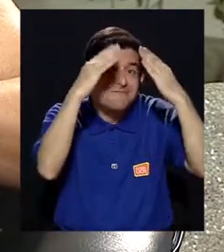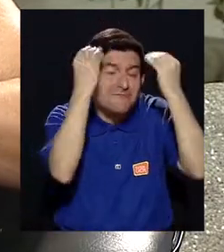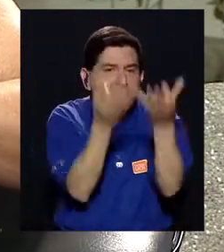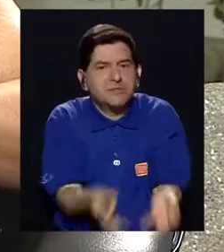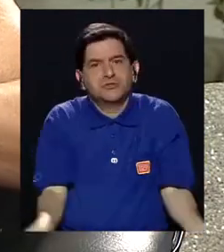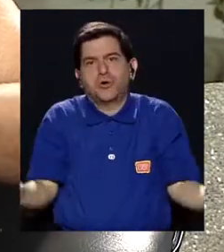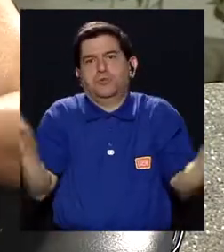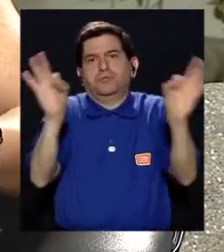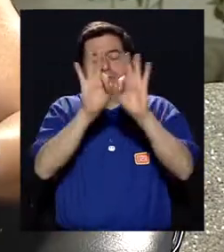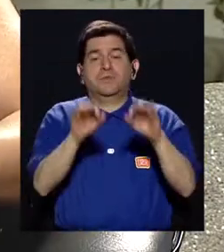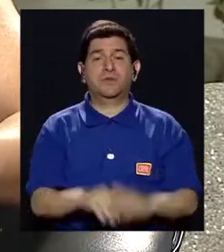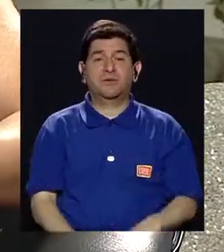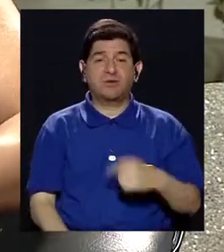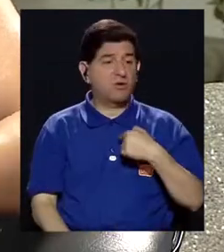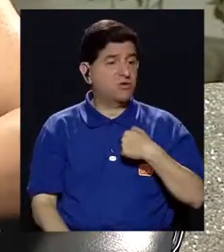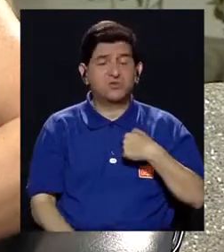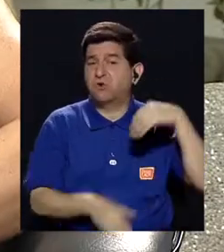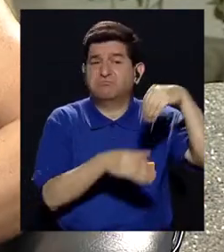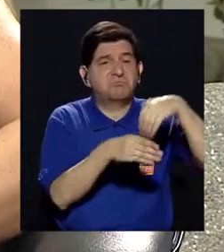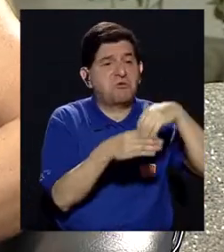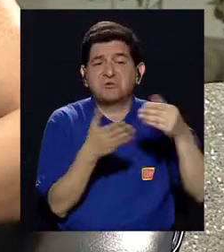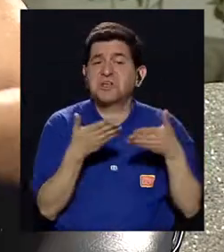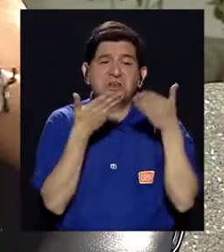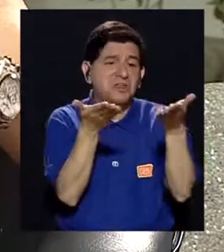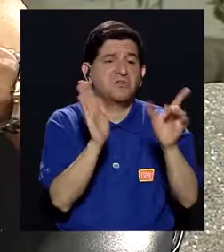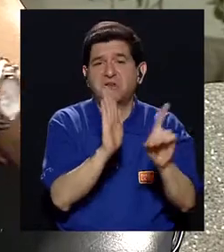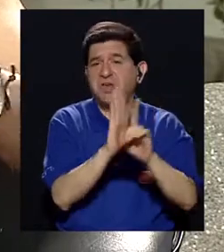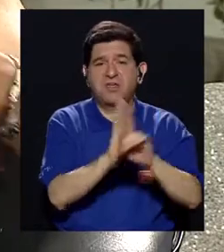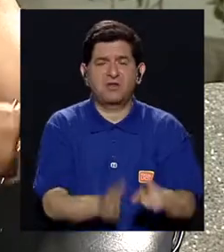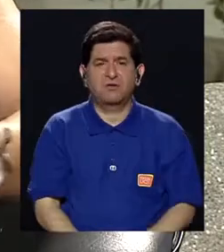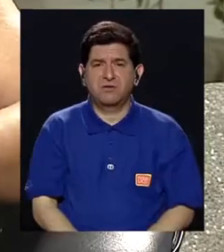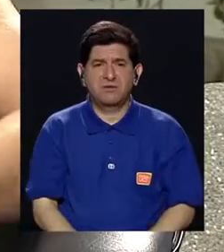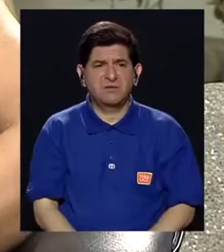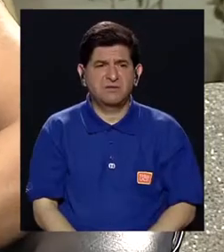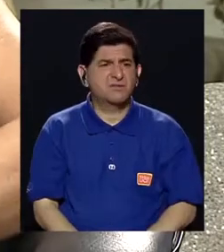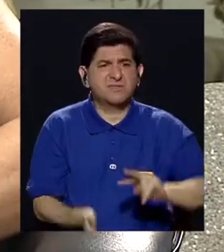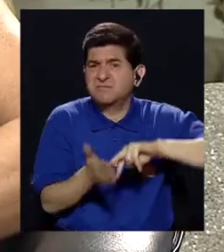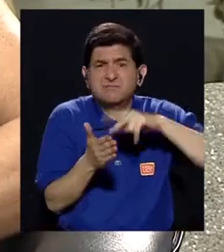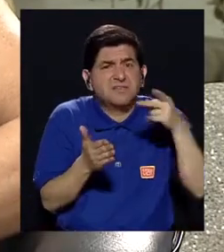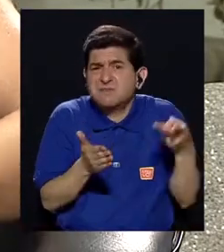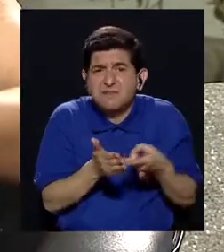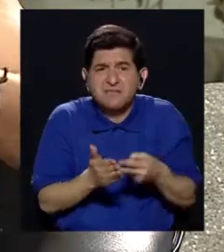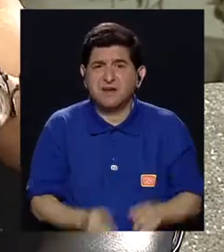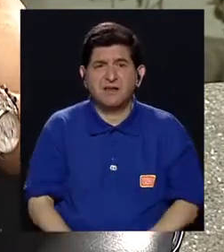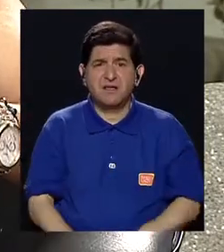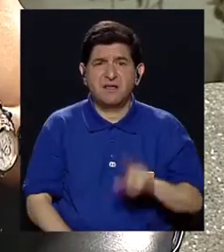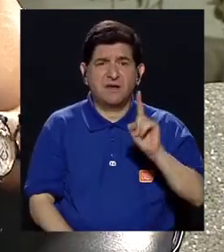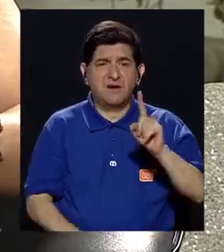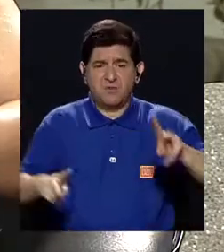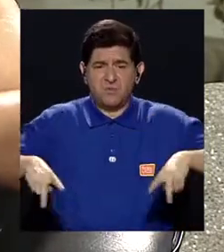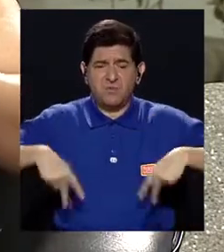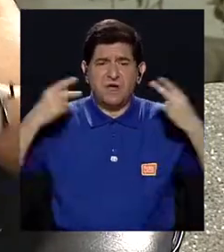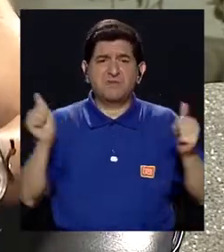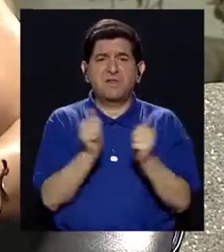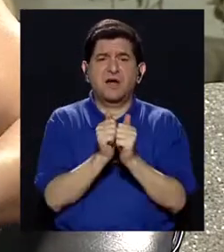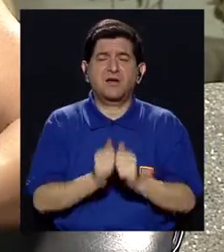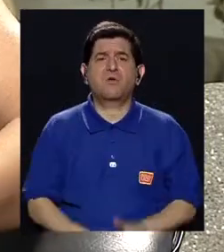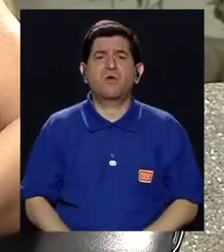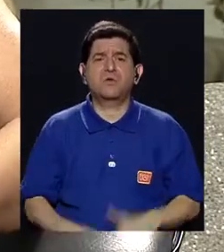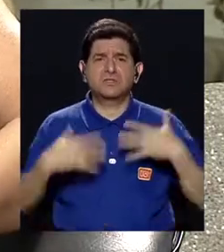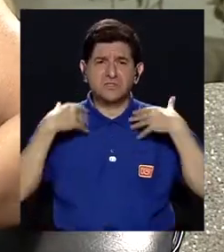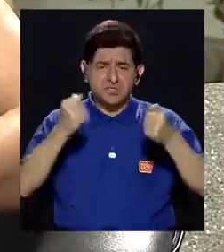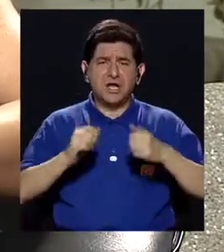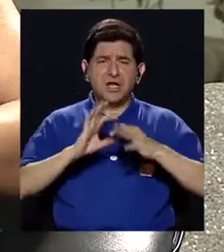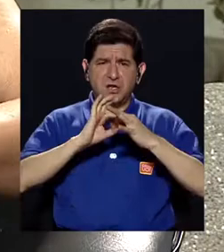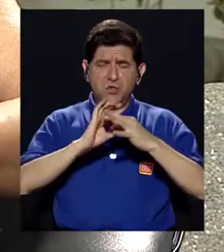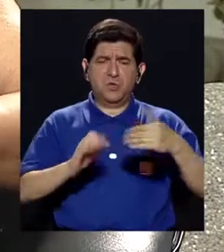información es fundamental, si no yo no le doy vida ni contenido a ese derecho. ¿Qué significa entonces vivir con salud sexual? ¿Qué significa vivir con